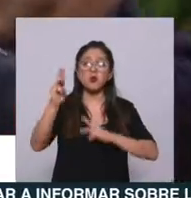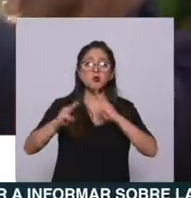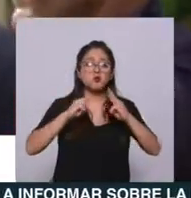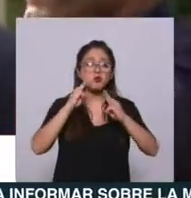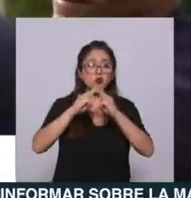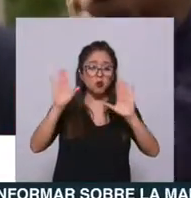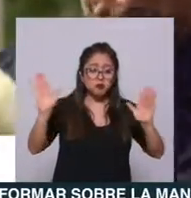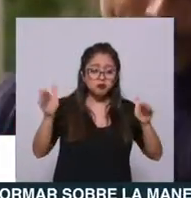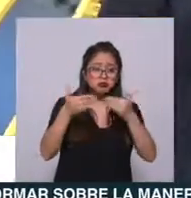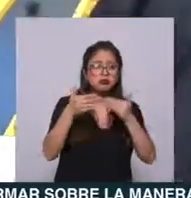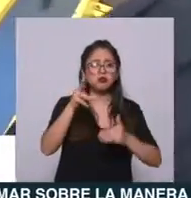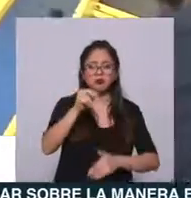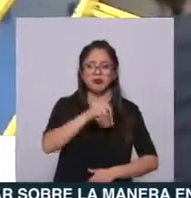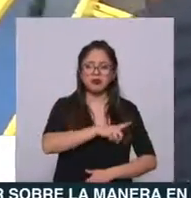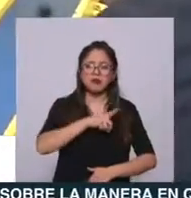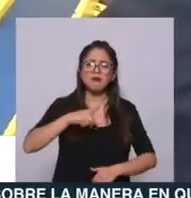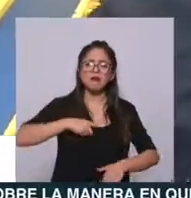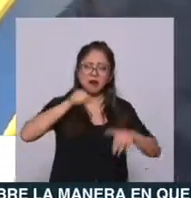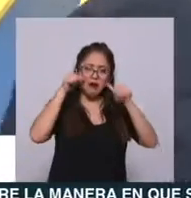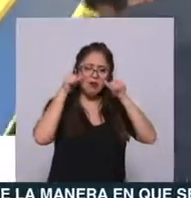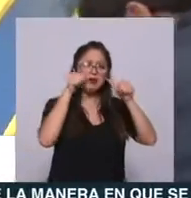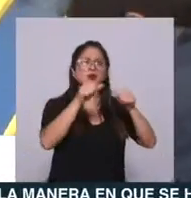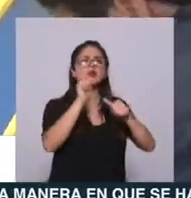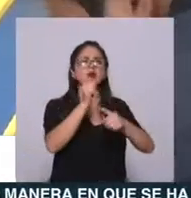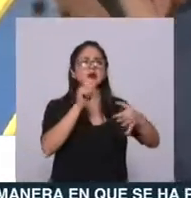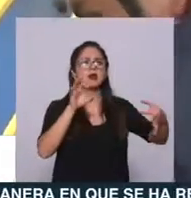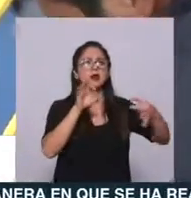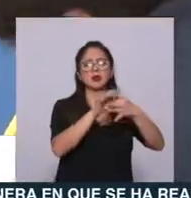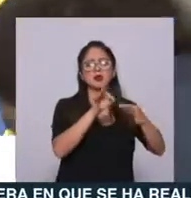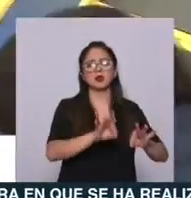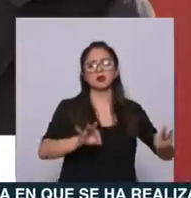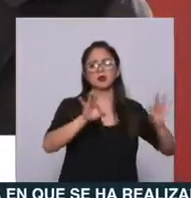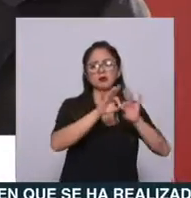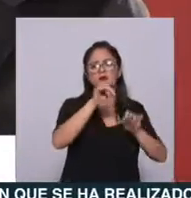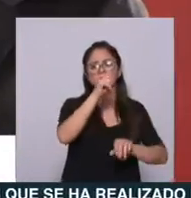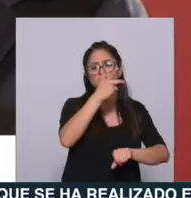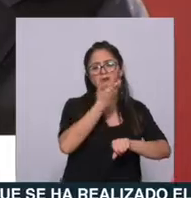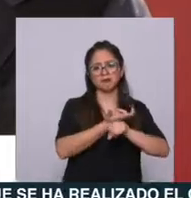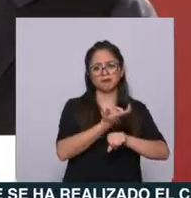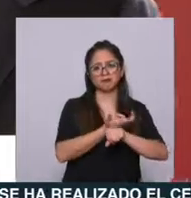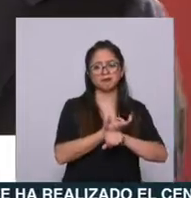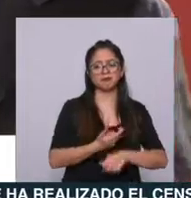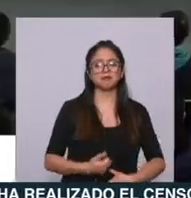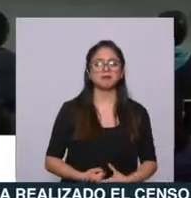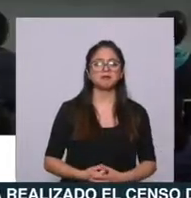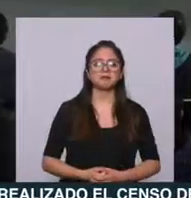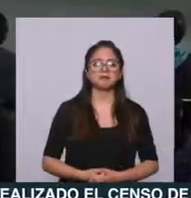México debe darle atención especial a su relación con Estados Unidos. Eric Pinto, 21 Noticias.